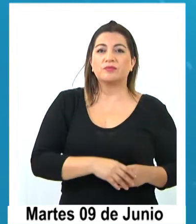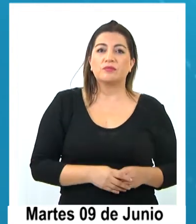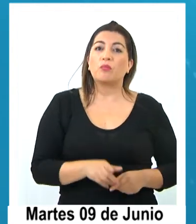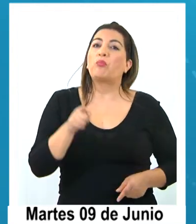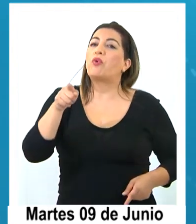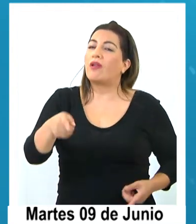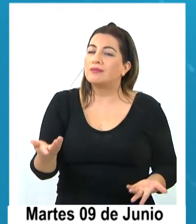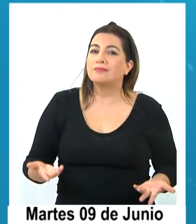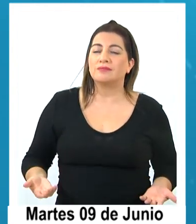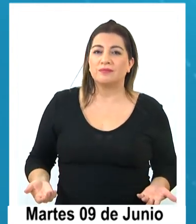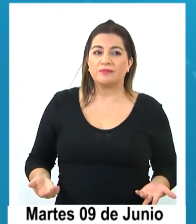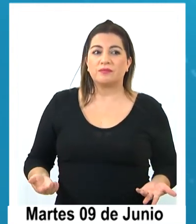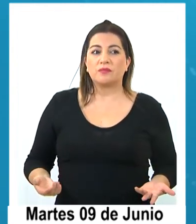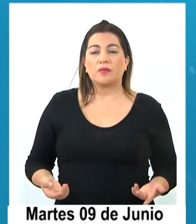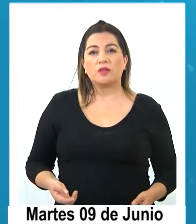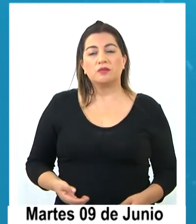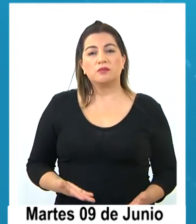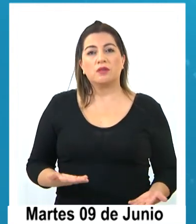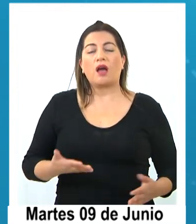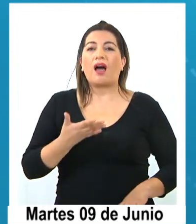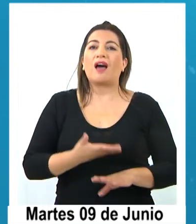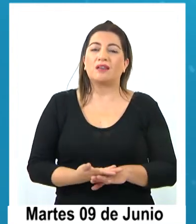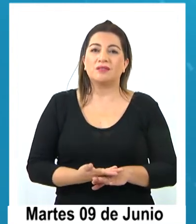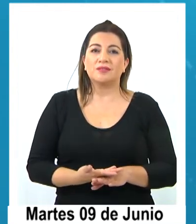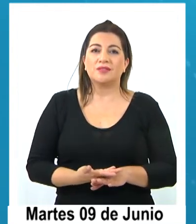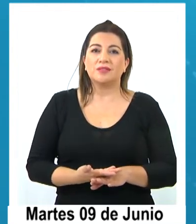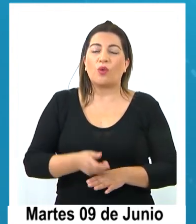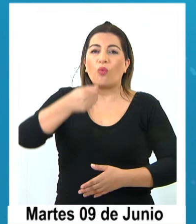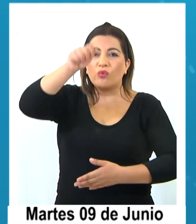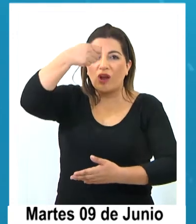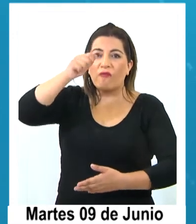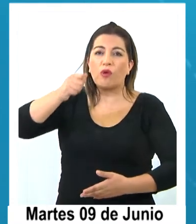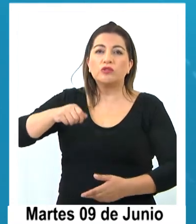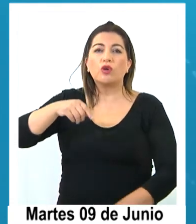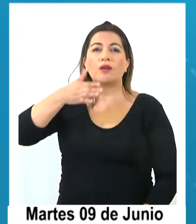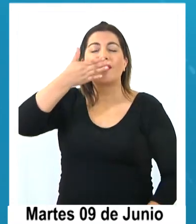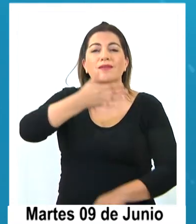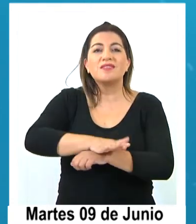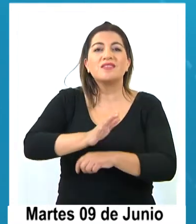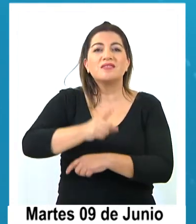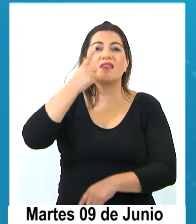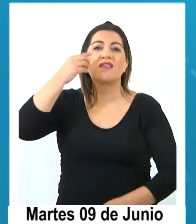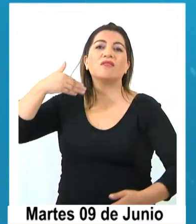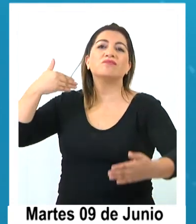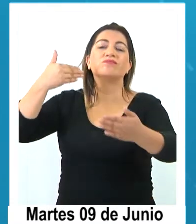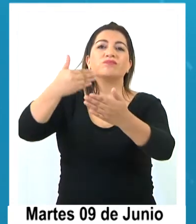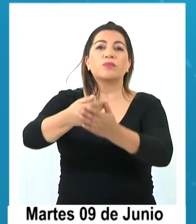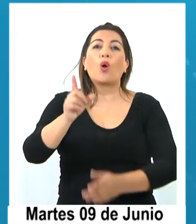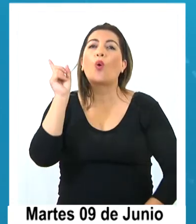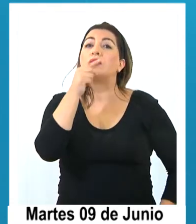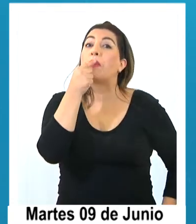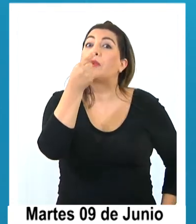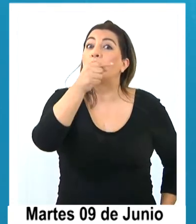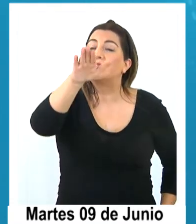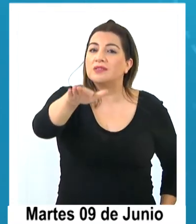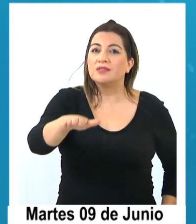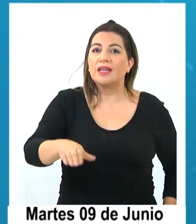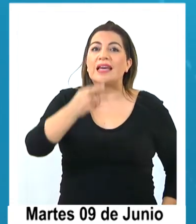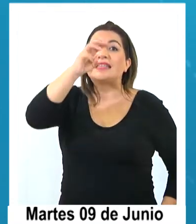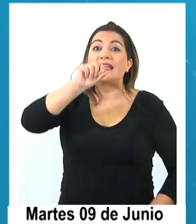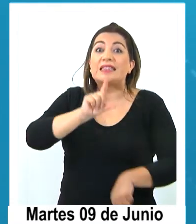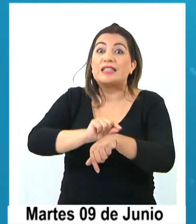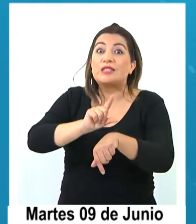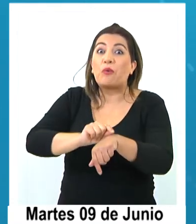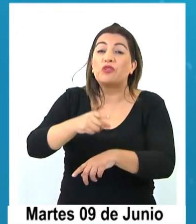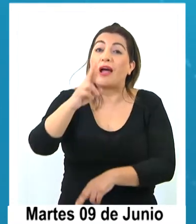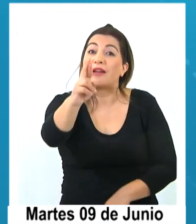¿no? Por ahí se explica eso, pero vamos a ver cuál es la fotografía en unos 15 días. Liliana, y una última pregunta, tenemos